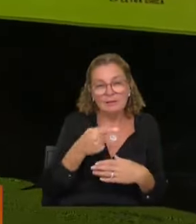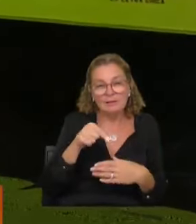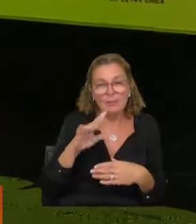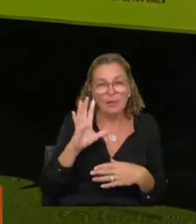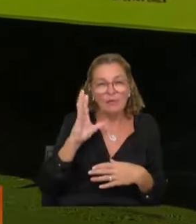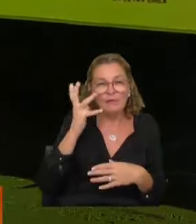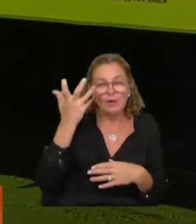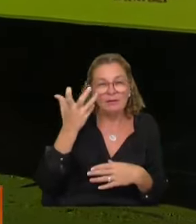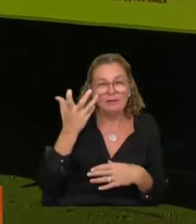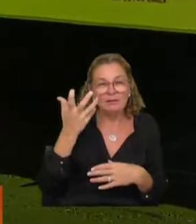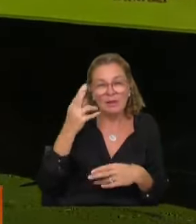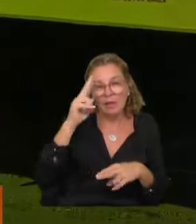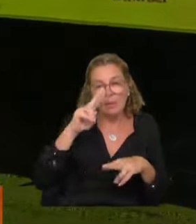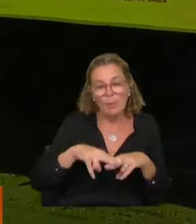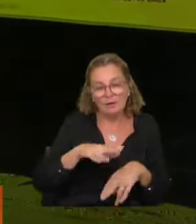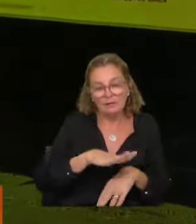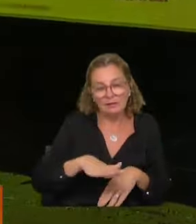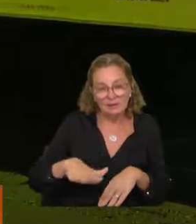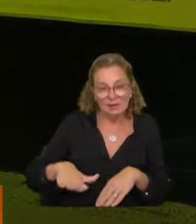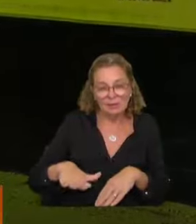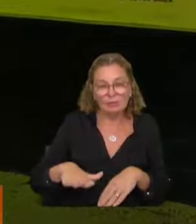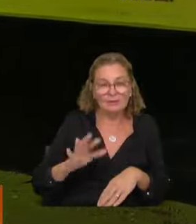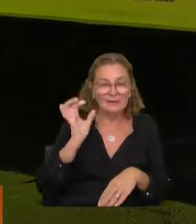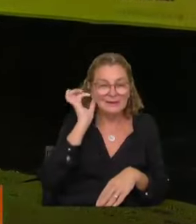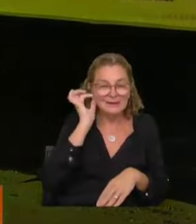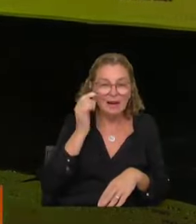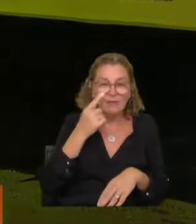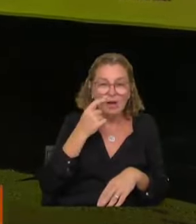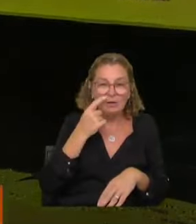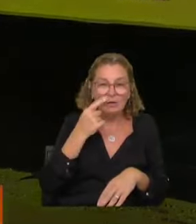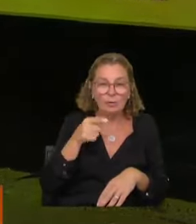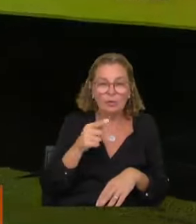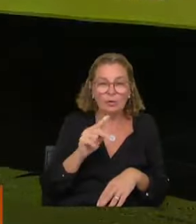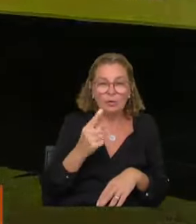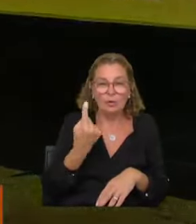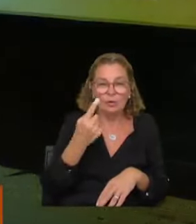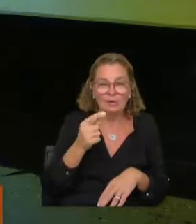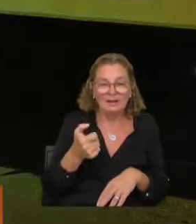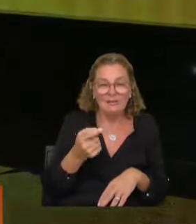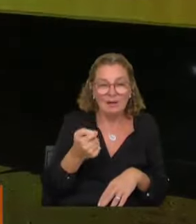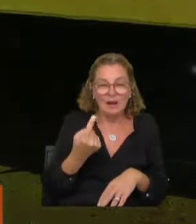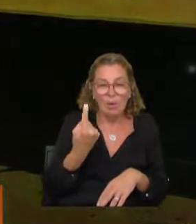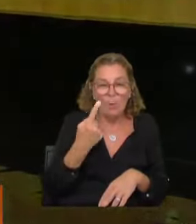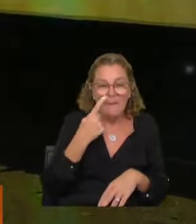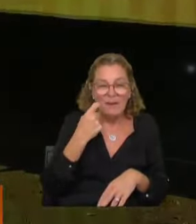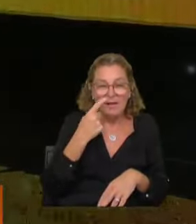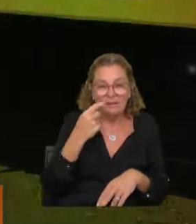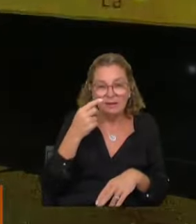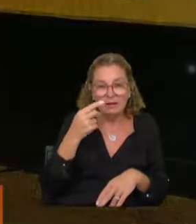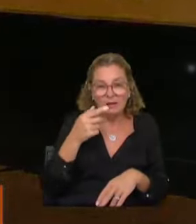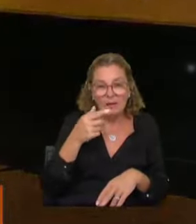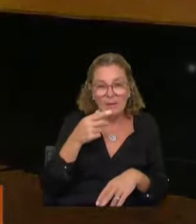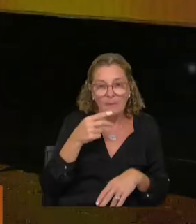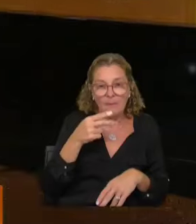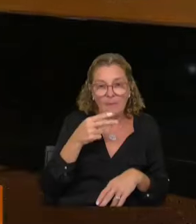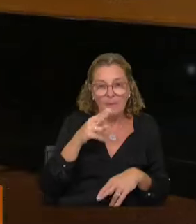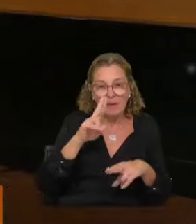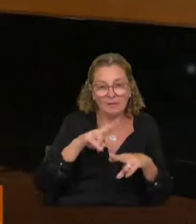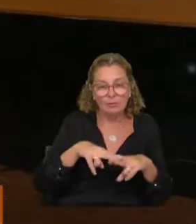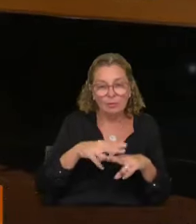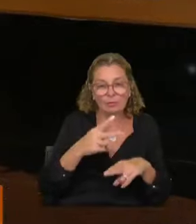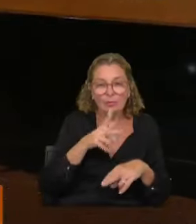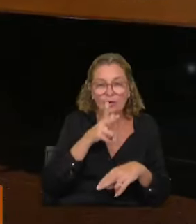violencia estamos hablando de muertes de niños y niñas un caso que se dio en Rivera hoy de un padre que mató a sus hijos de cuatro y